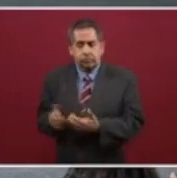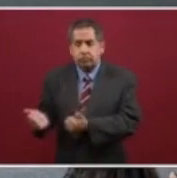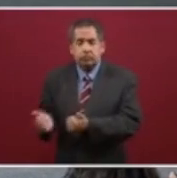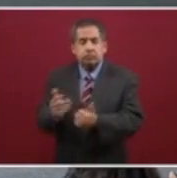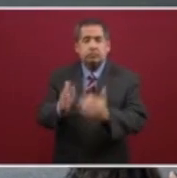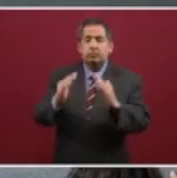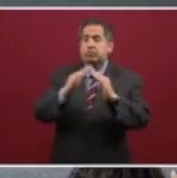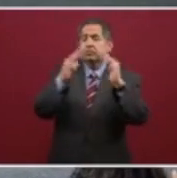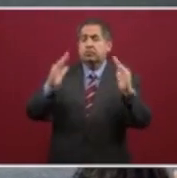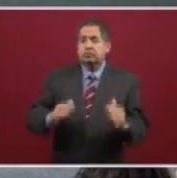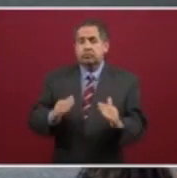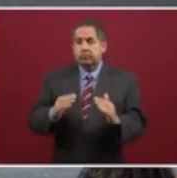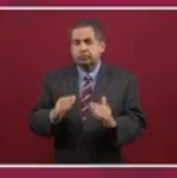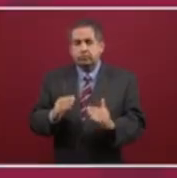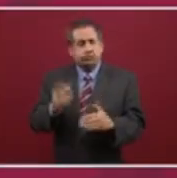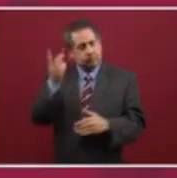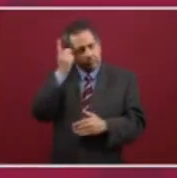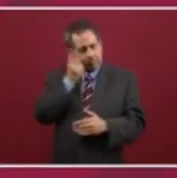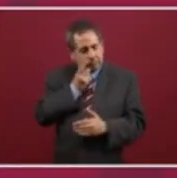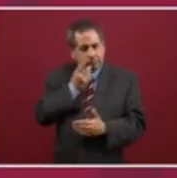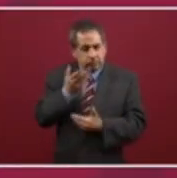albergues